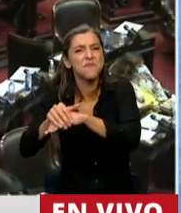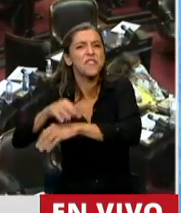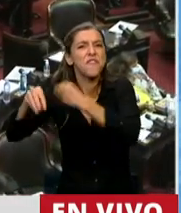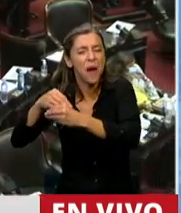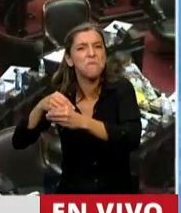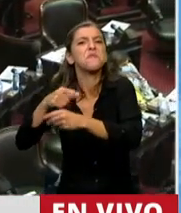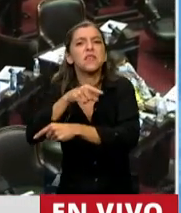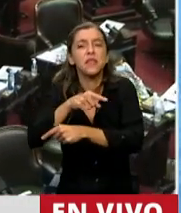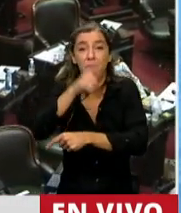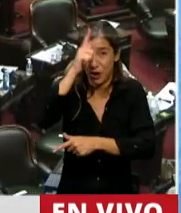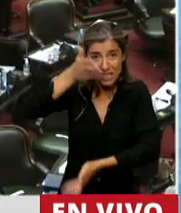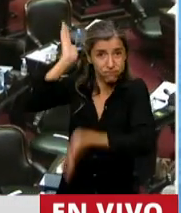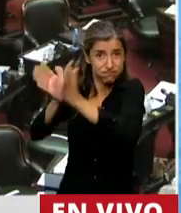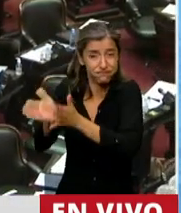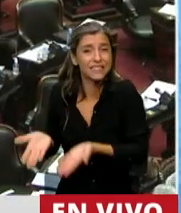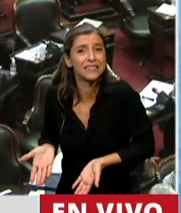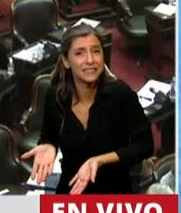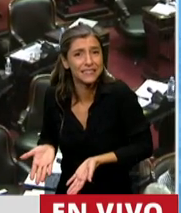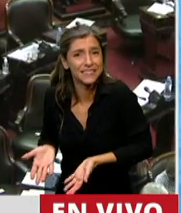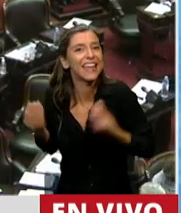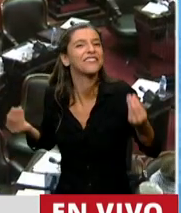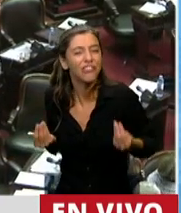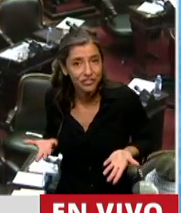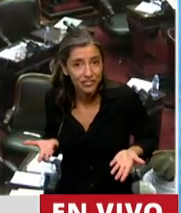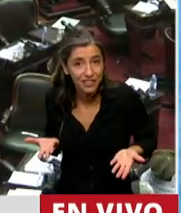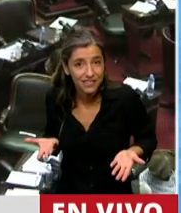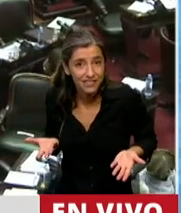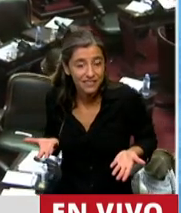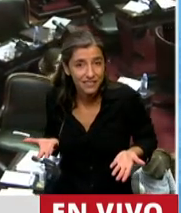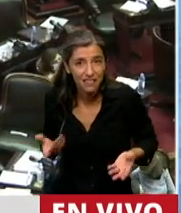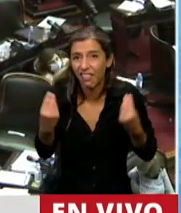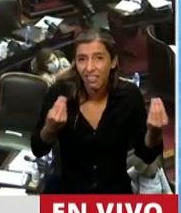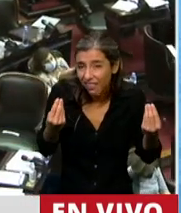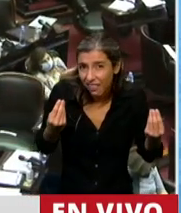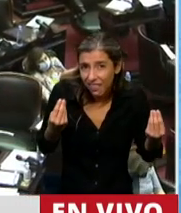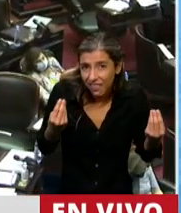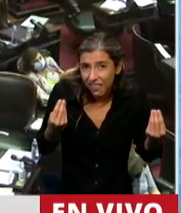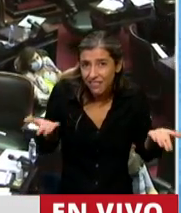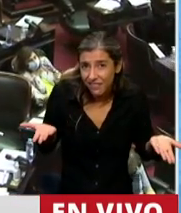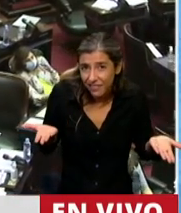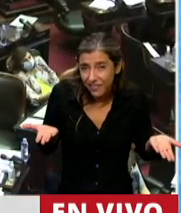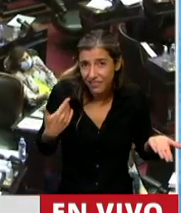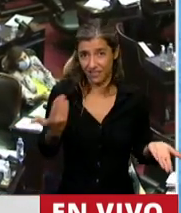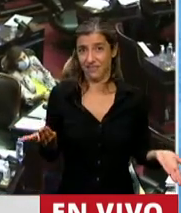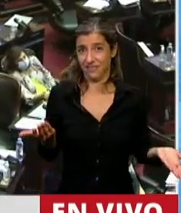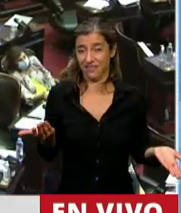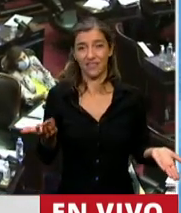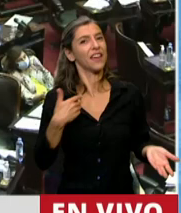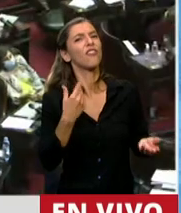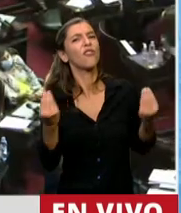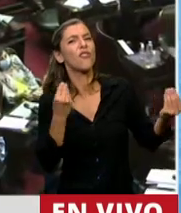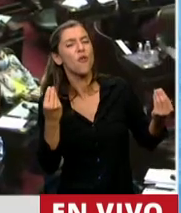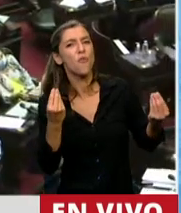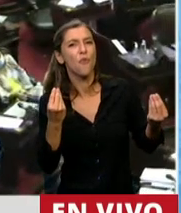pierde un ojo a protestar a la comisaría. Pero nos toma el pelo. O sea, permanentemente tenemos funcionarios que están bancados